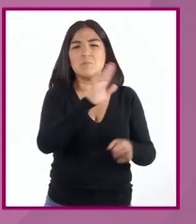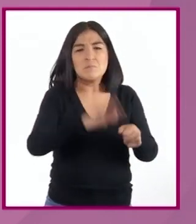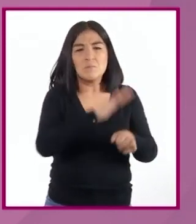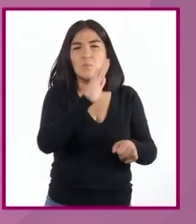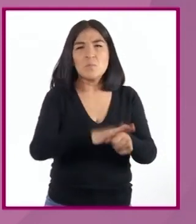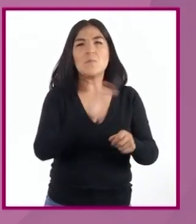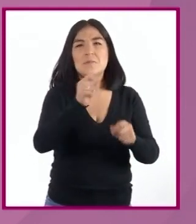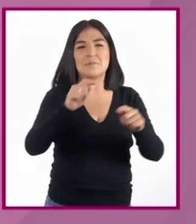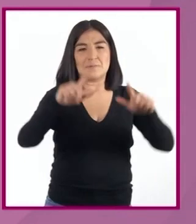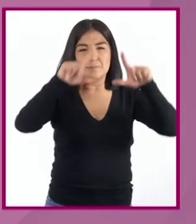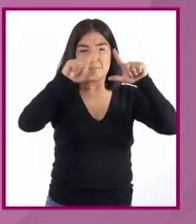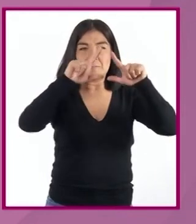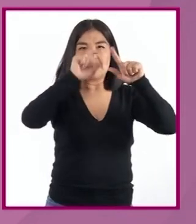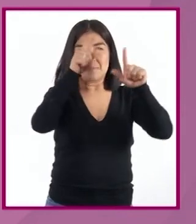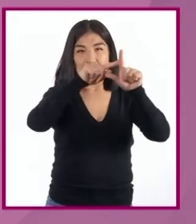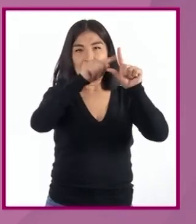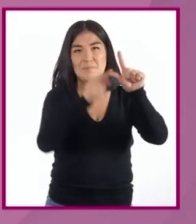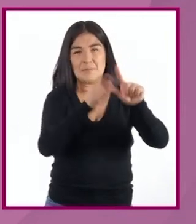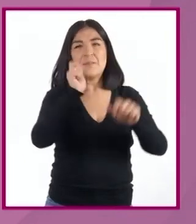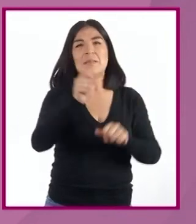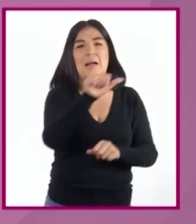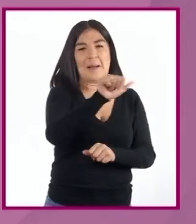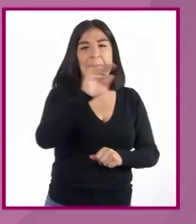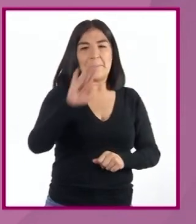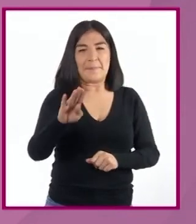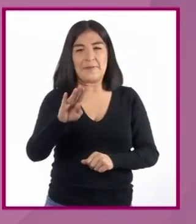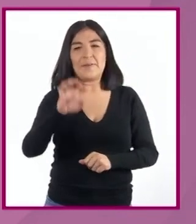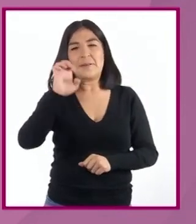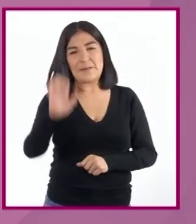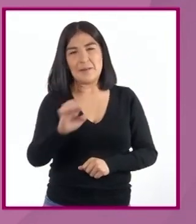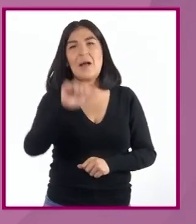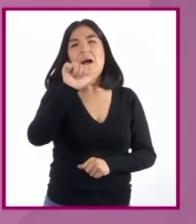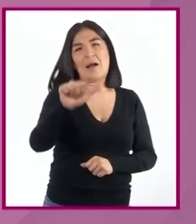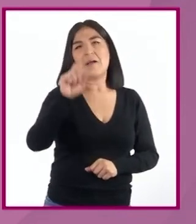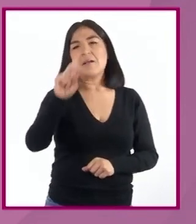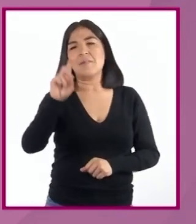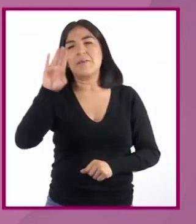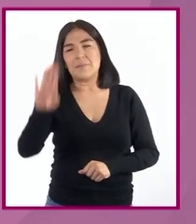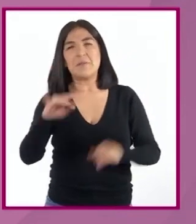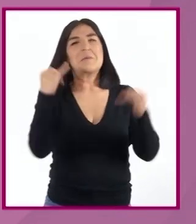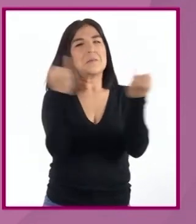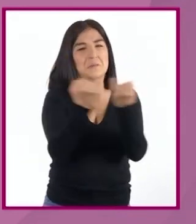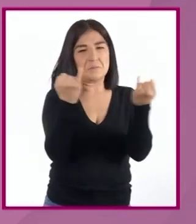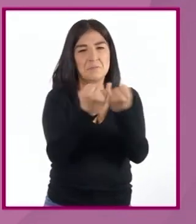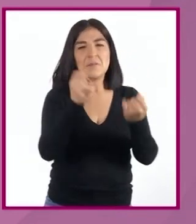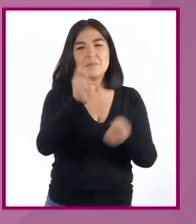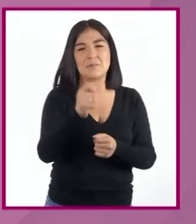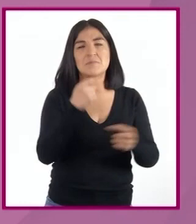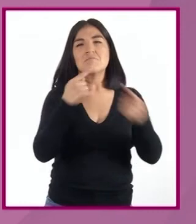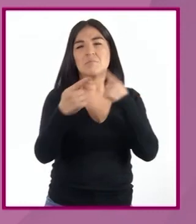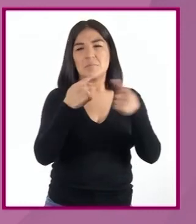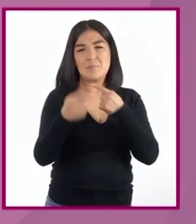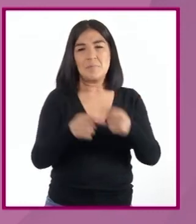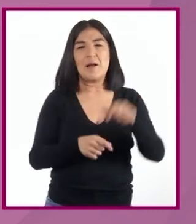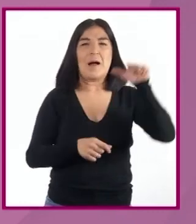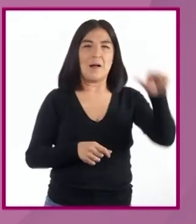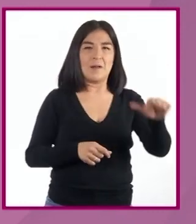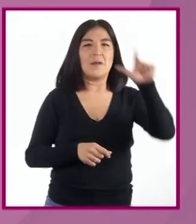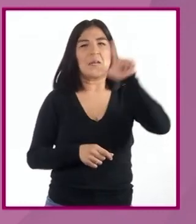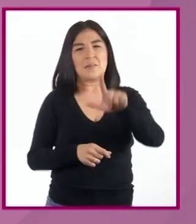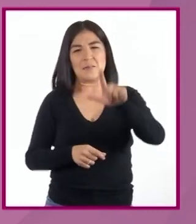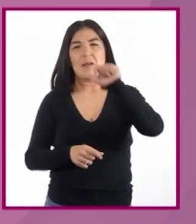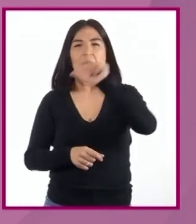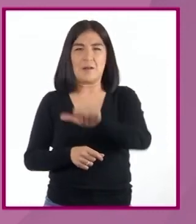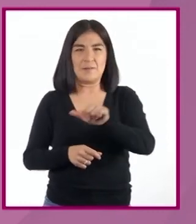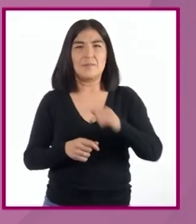el triángulo ABE es congruente con el triángulo ADB por el criterio ángulo-lado-ángulo. Al